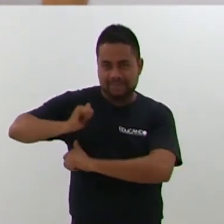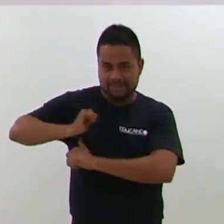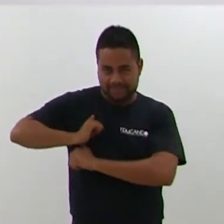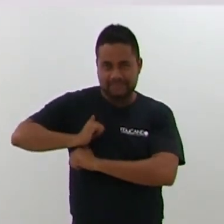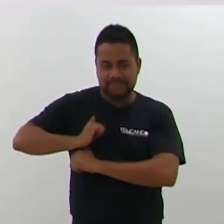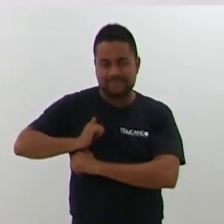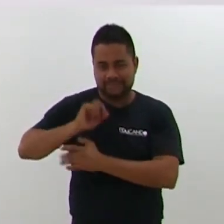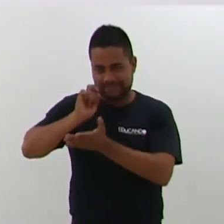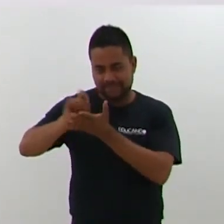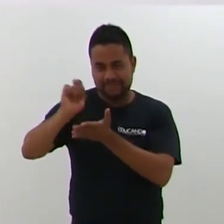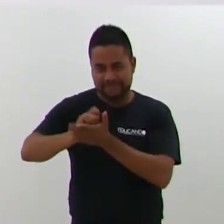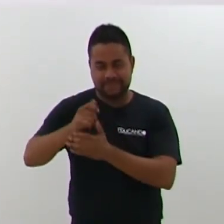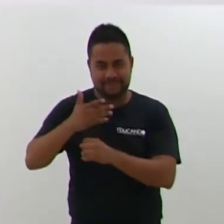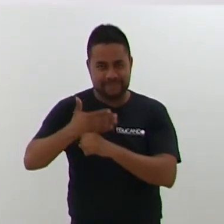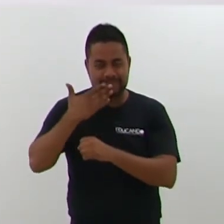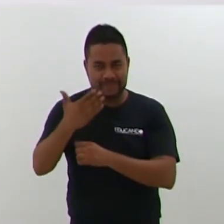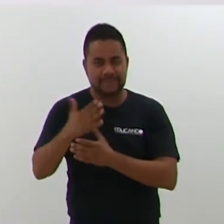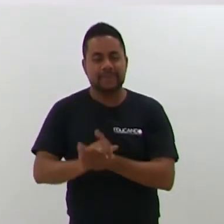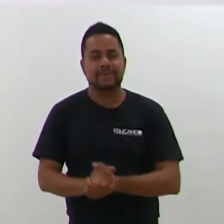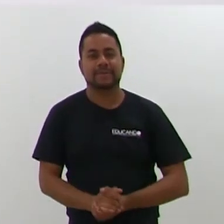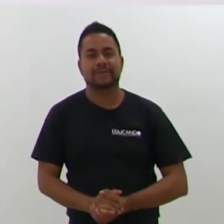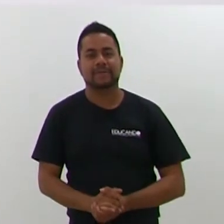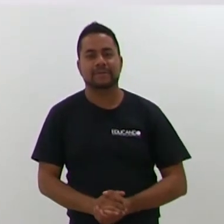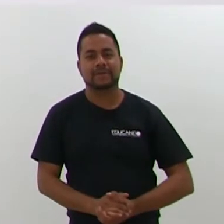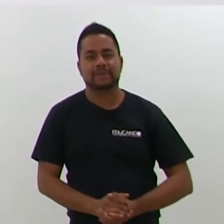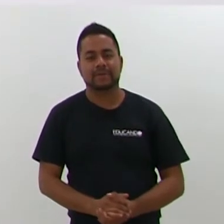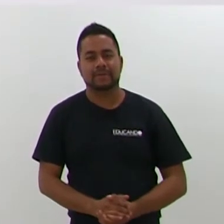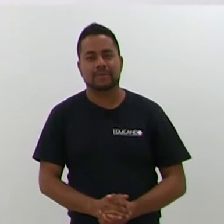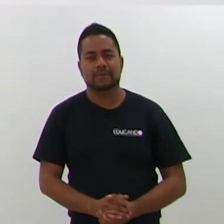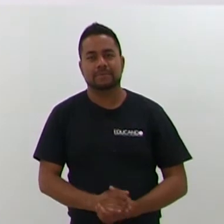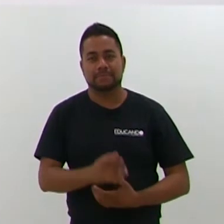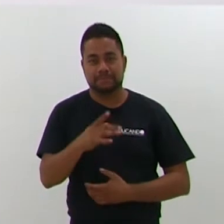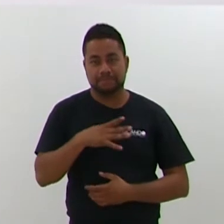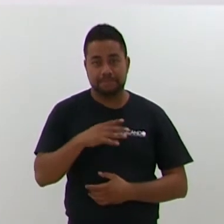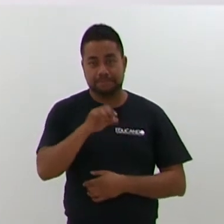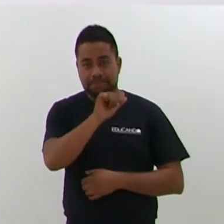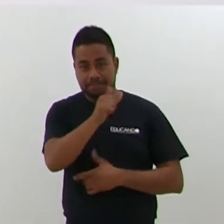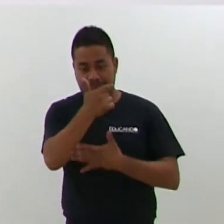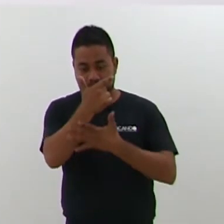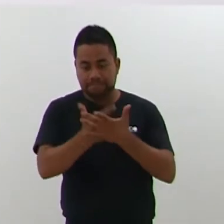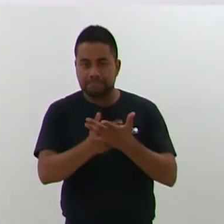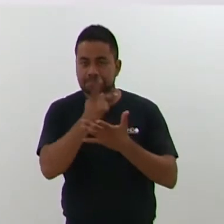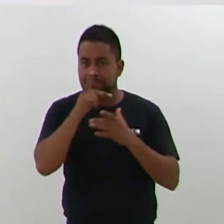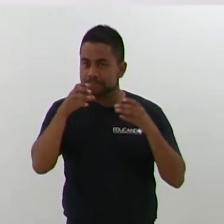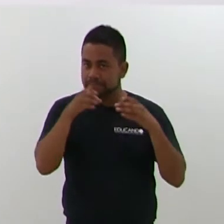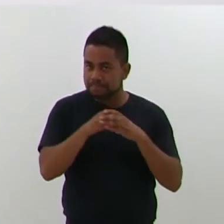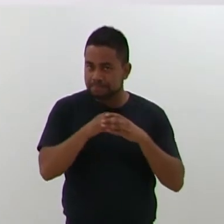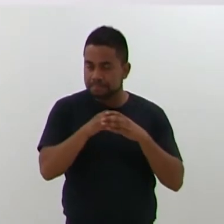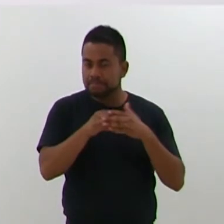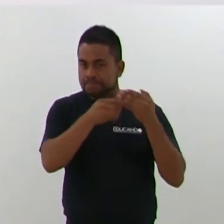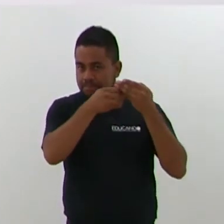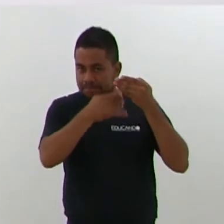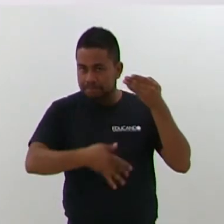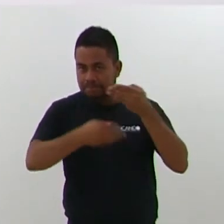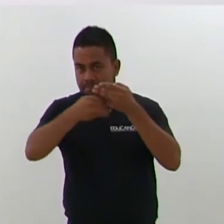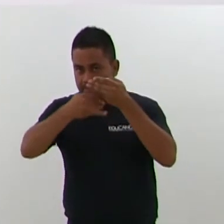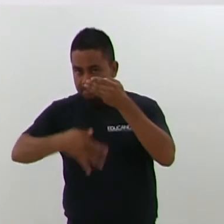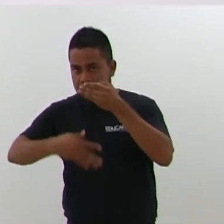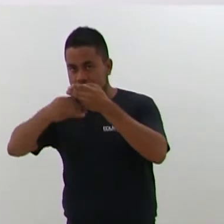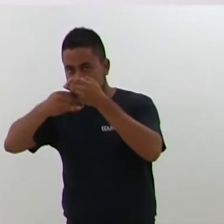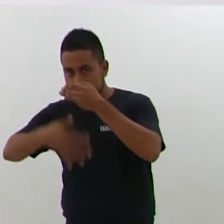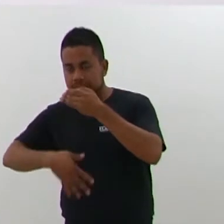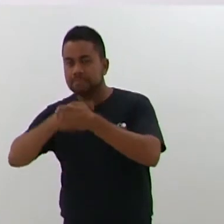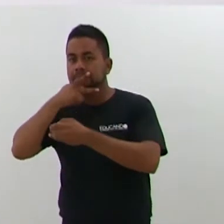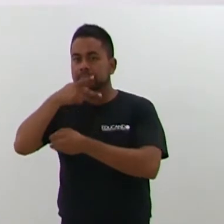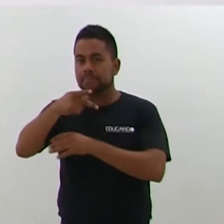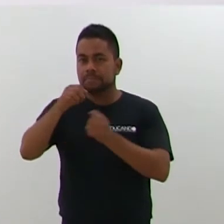Hormiga. Muy bien. Aquí ya tenemos entonces a otra familia léxica. Todas las palabras que se deriven